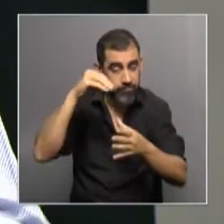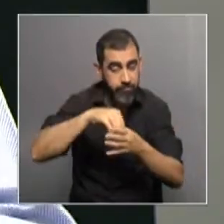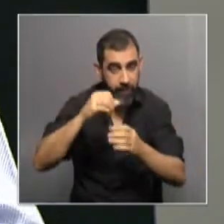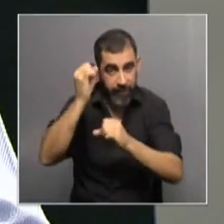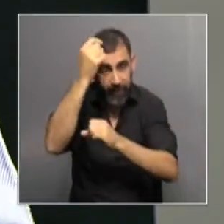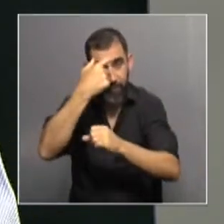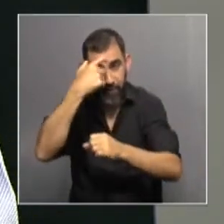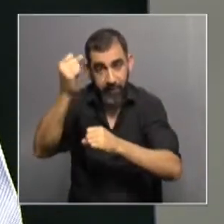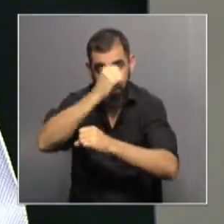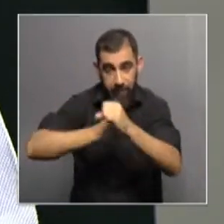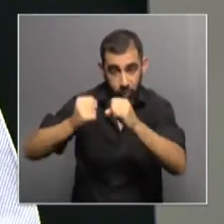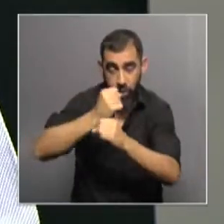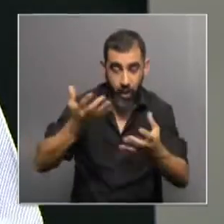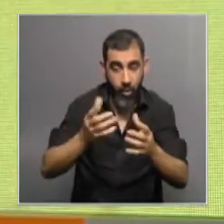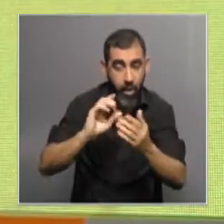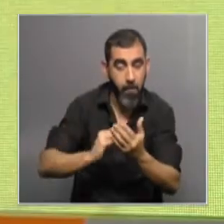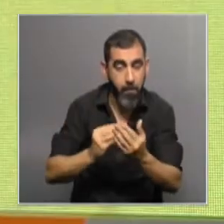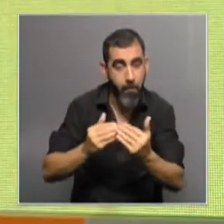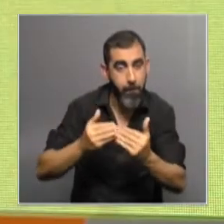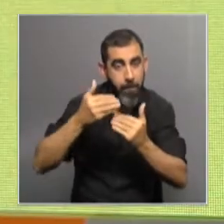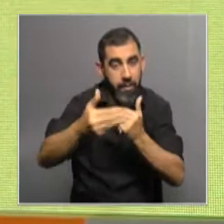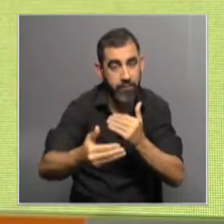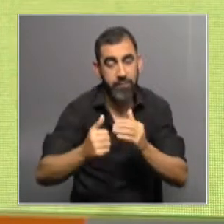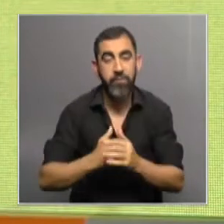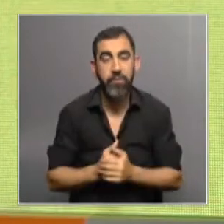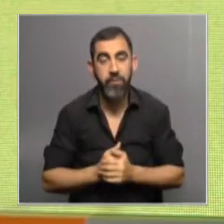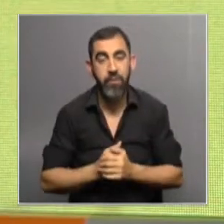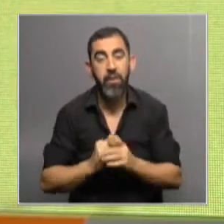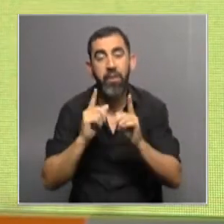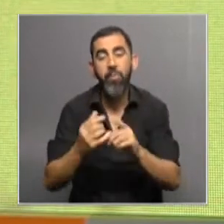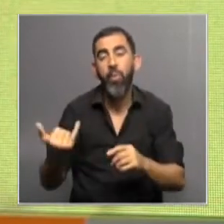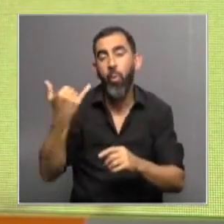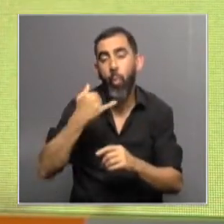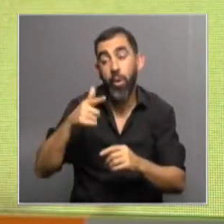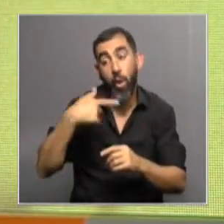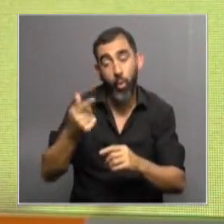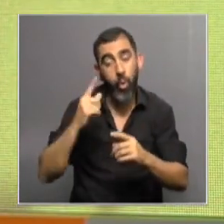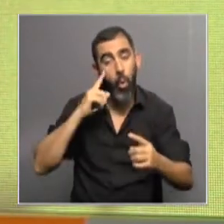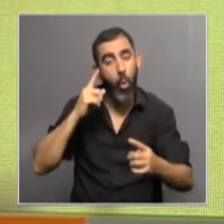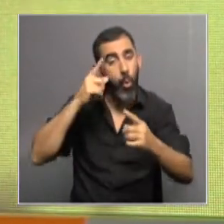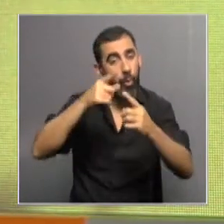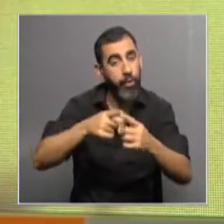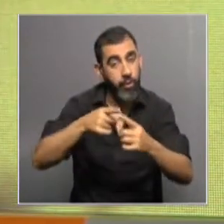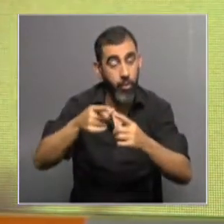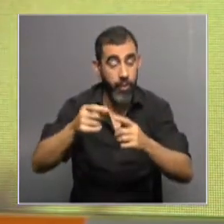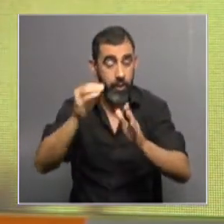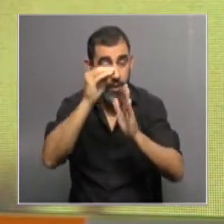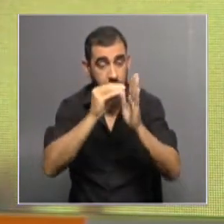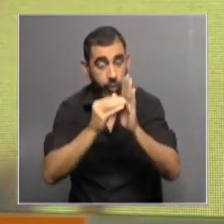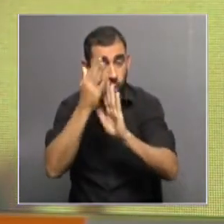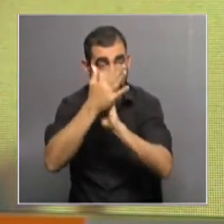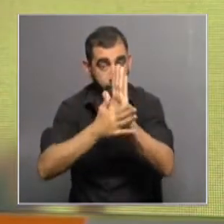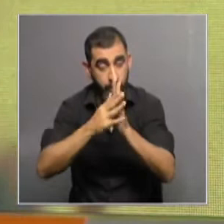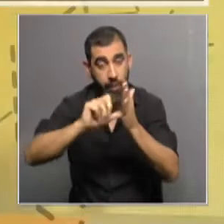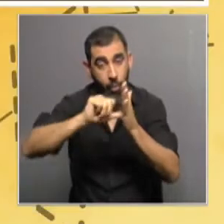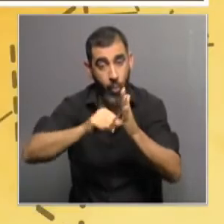esa tecnología y bueno ahora estamos en este paso sí, claro bueno Natalia nos contaba también que otro de los grandes objetivos de este registro nacional de huellas